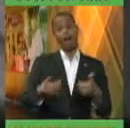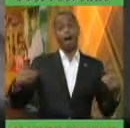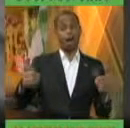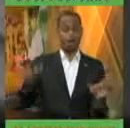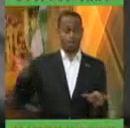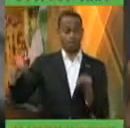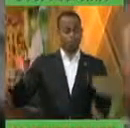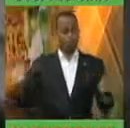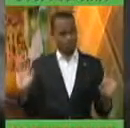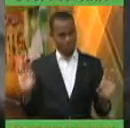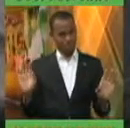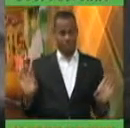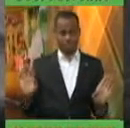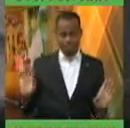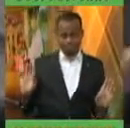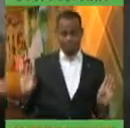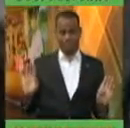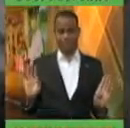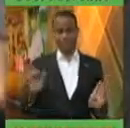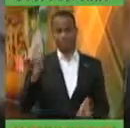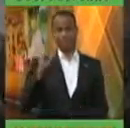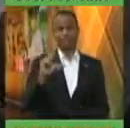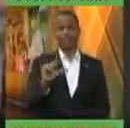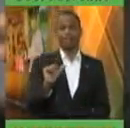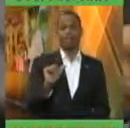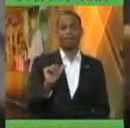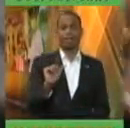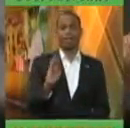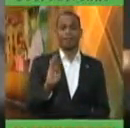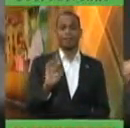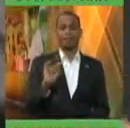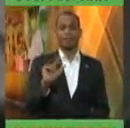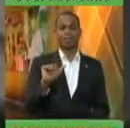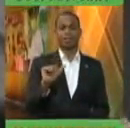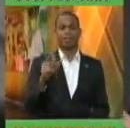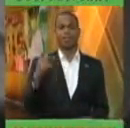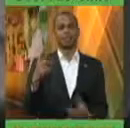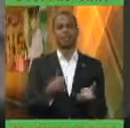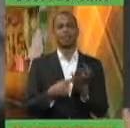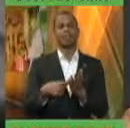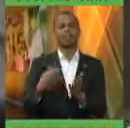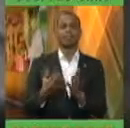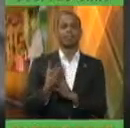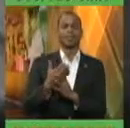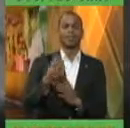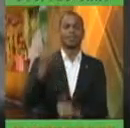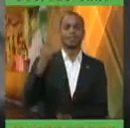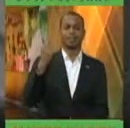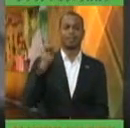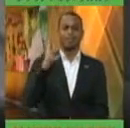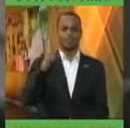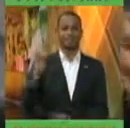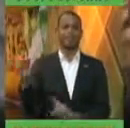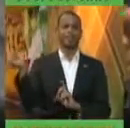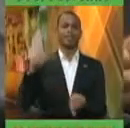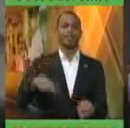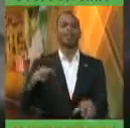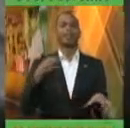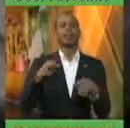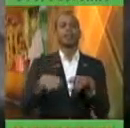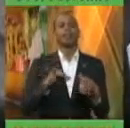convivencia por eso nosotros lo de marquita te vamos a tocar todo lo que es la parte de asertividad pero ellos van a venir aquí aplica